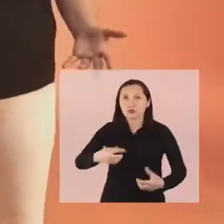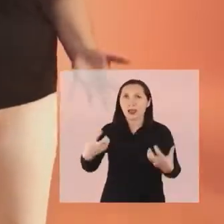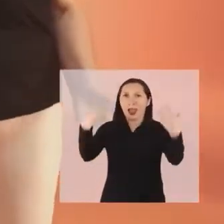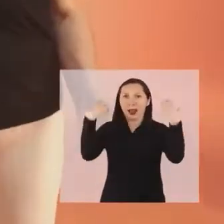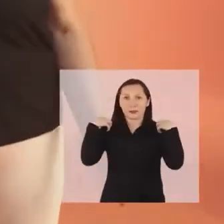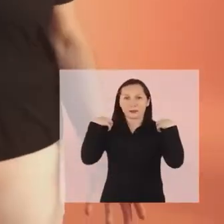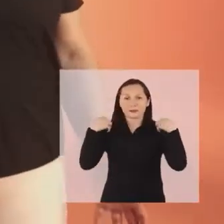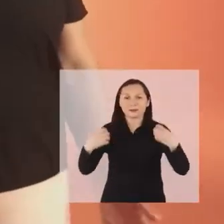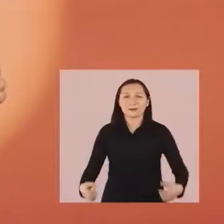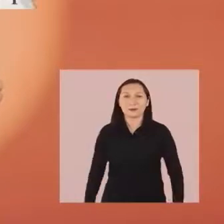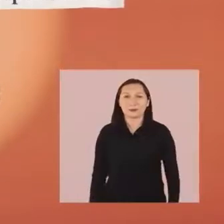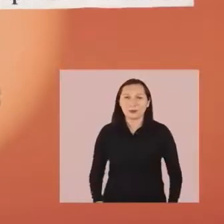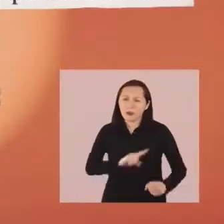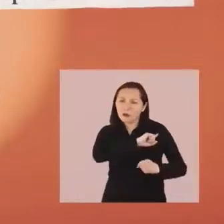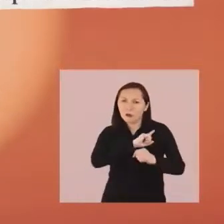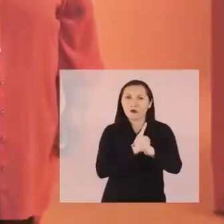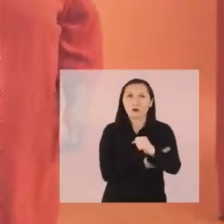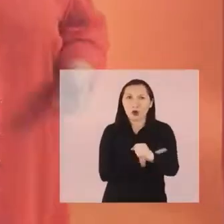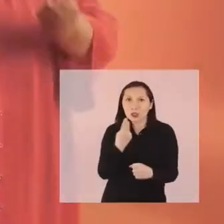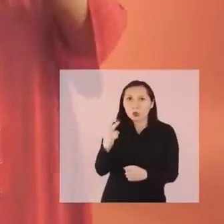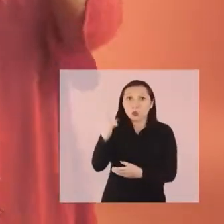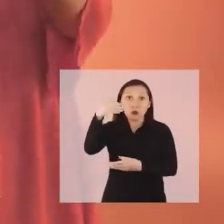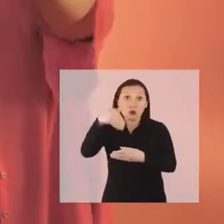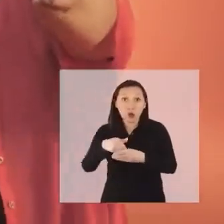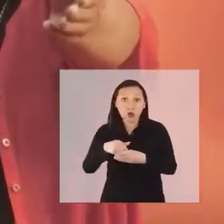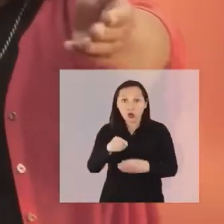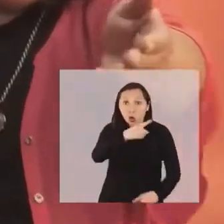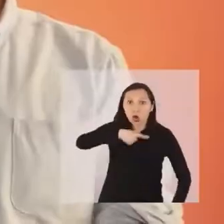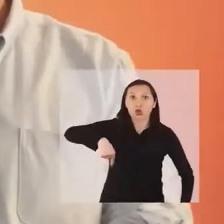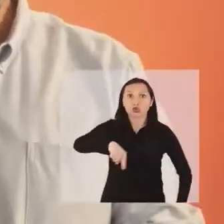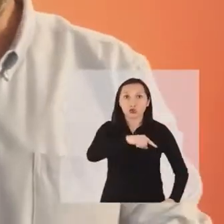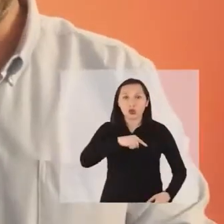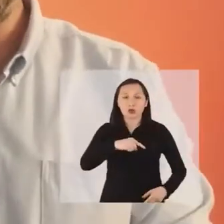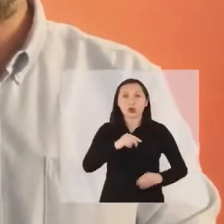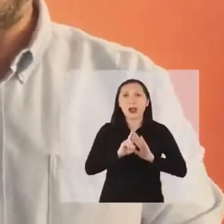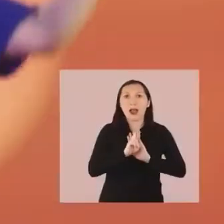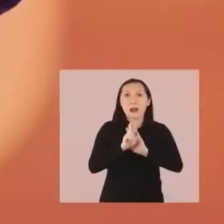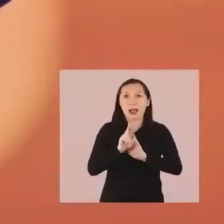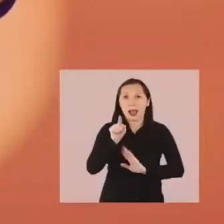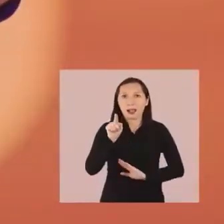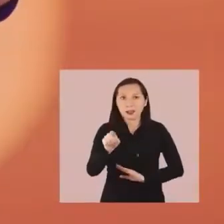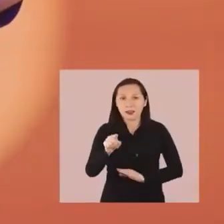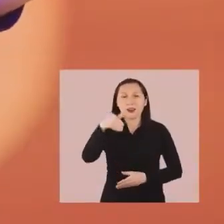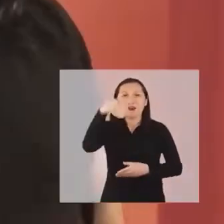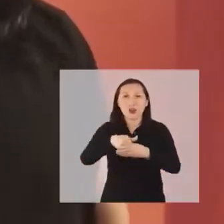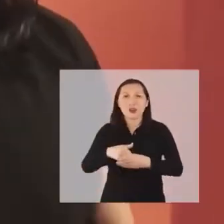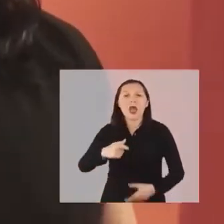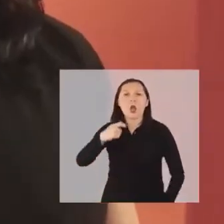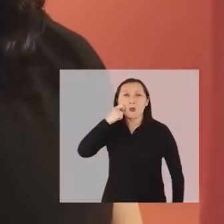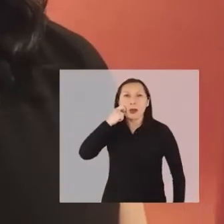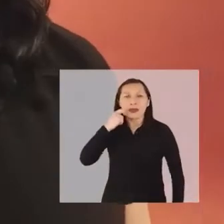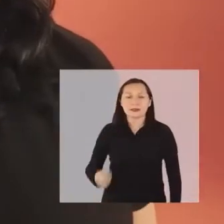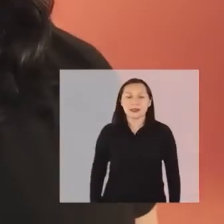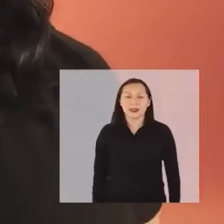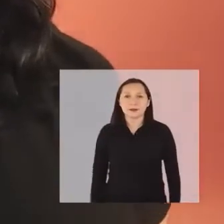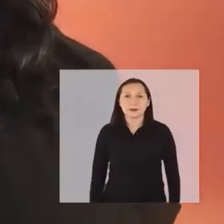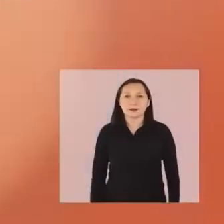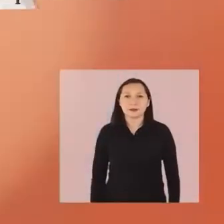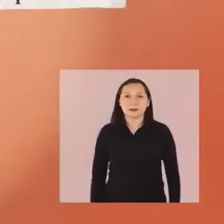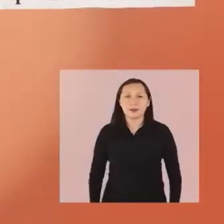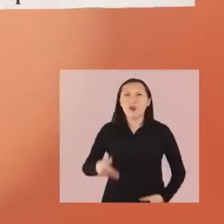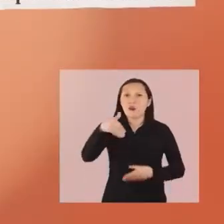comprometo. Hagámonos cargo. Con la fuerza de tu voto. Nosotros seremos tu voz. Vota